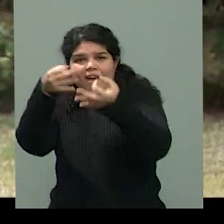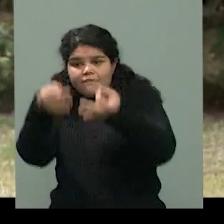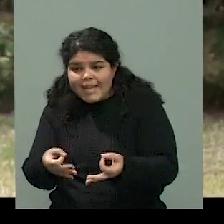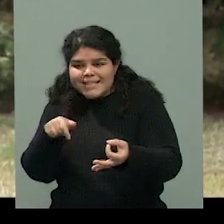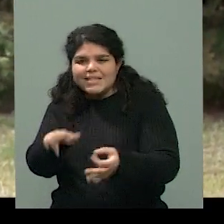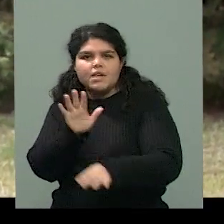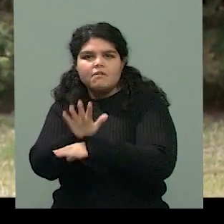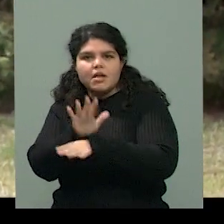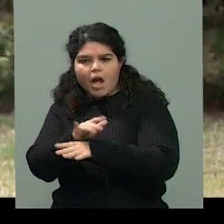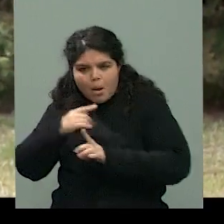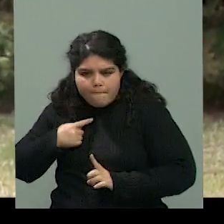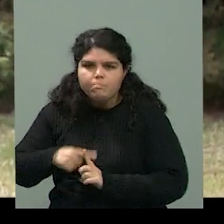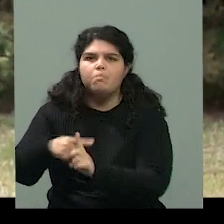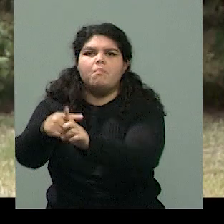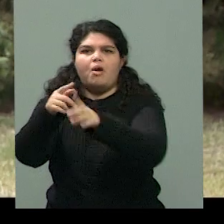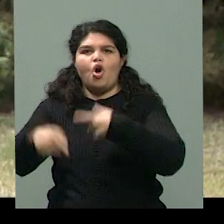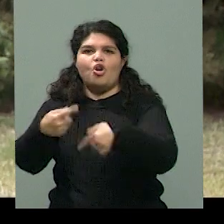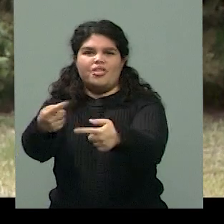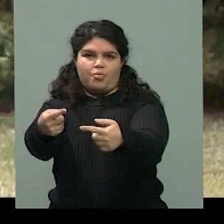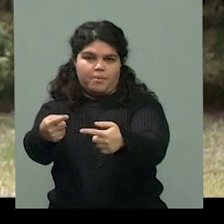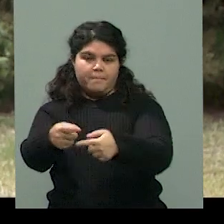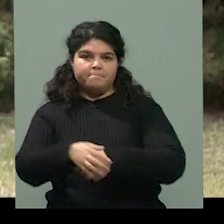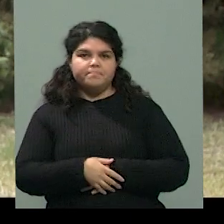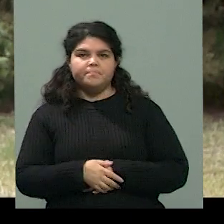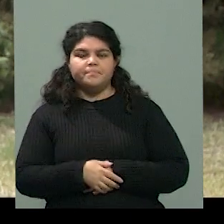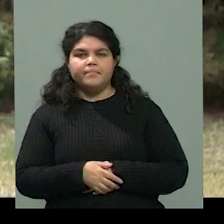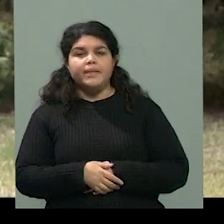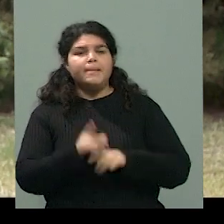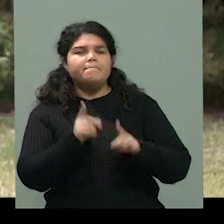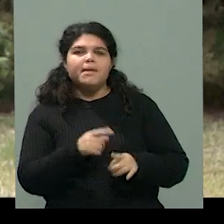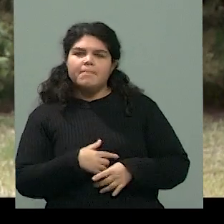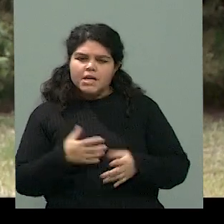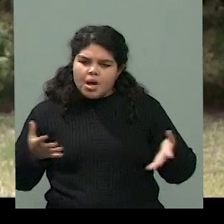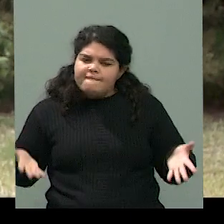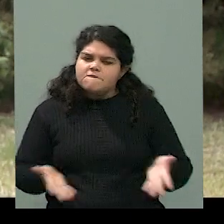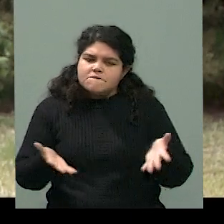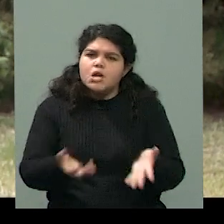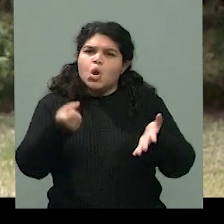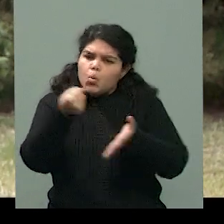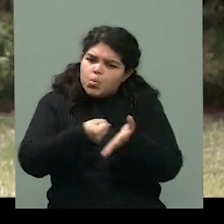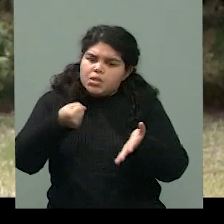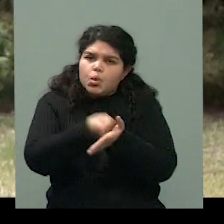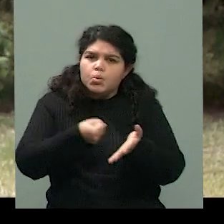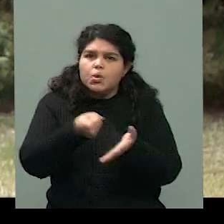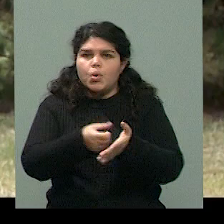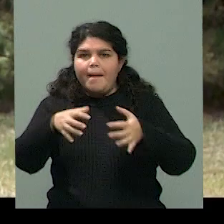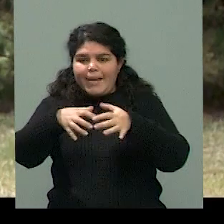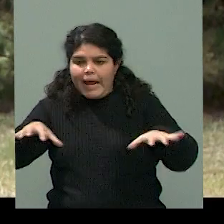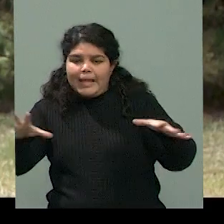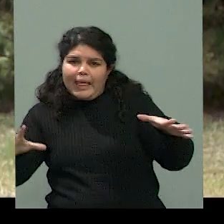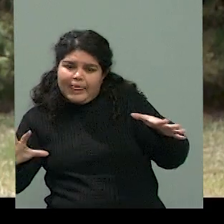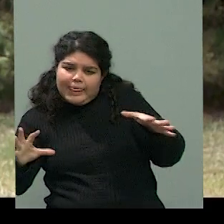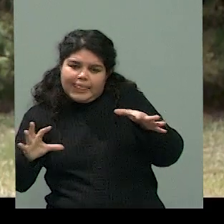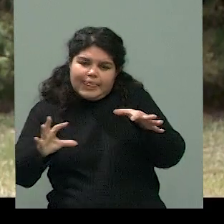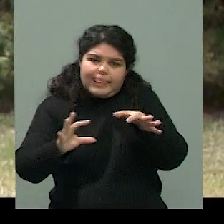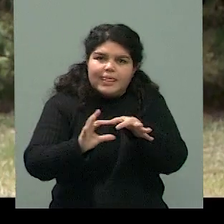que si se hace un esfuerzo por cerrar la grieta, ¿no se puede caer en esto que se llama